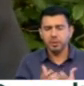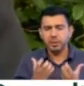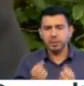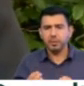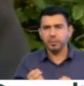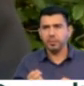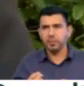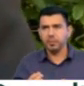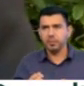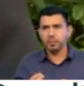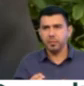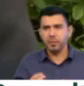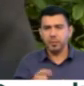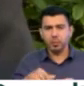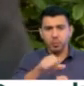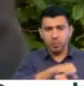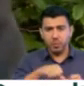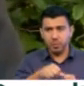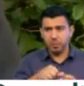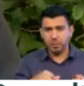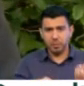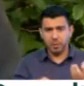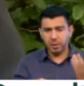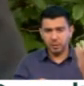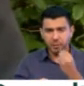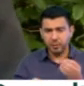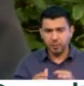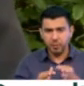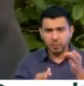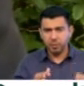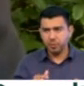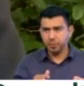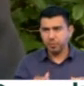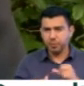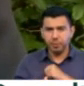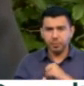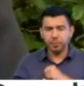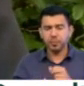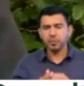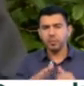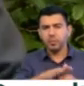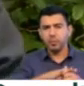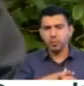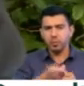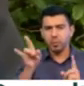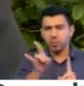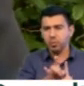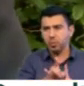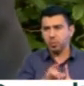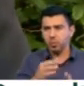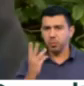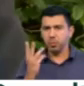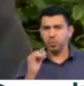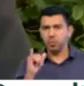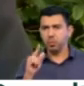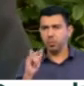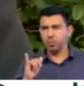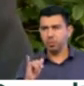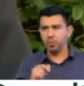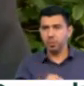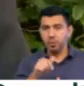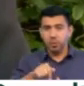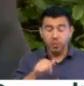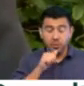que en los parques de cada uno de nuestros municipios en provincia pueda tener su zona Wi-Fi y que acá en el área metropolitana podamos